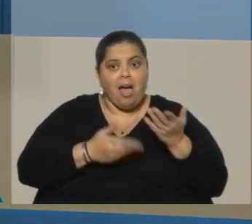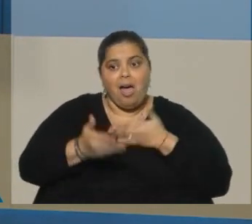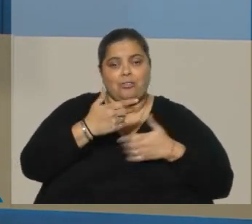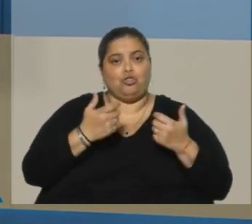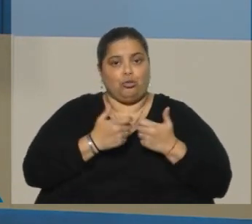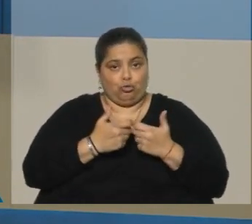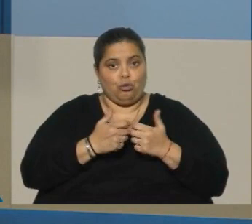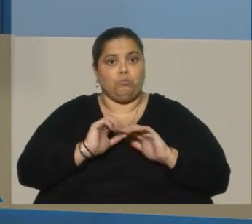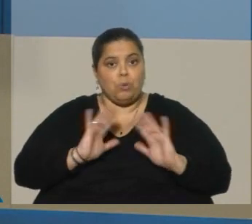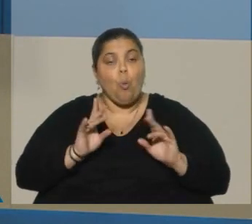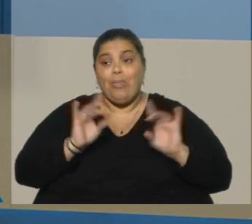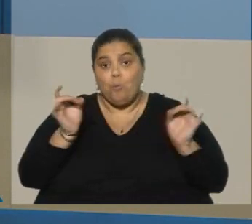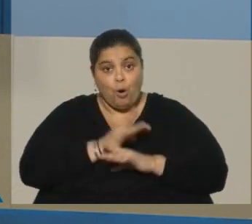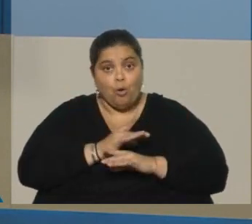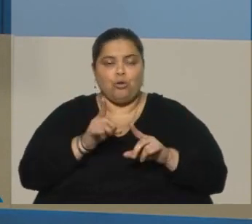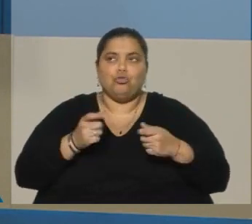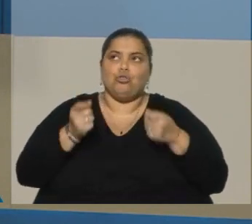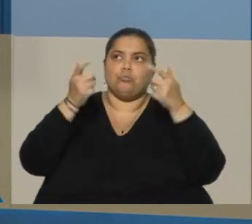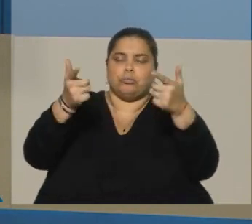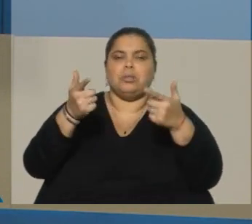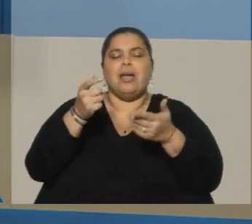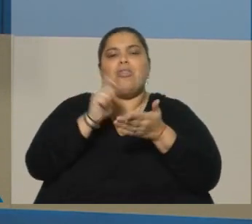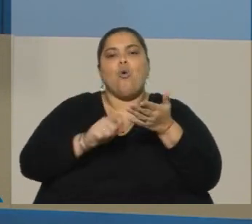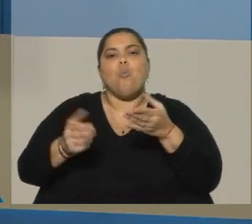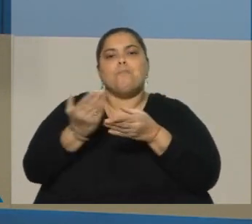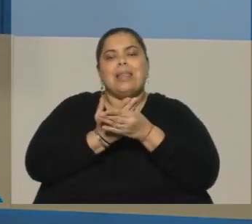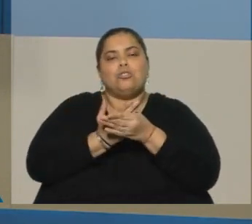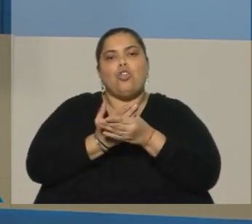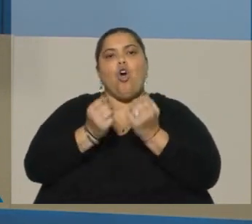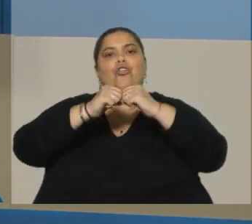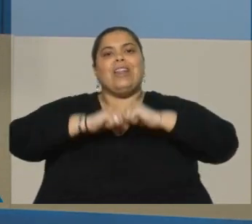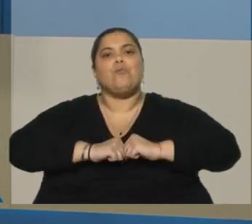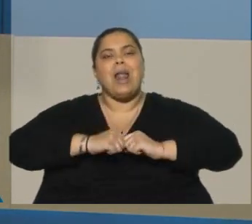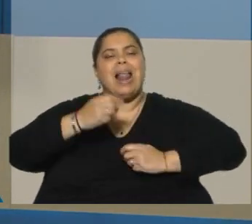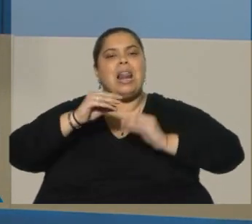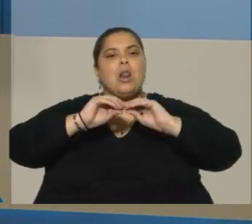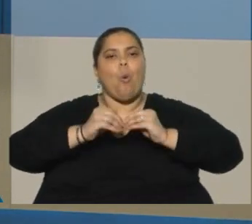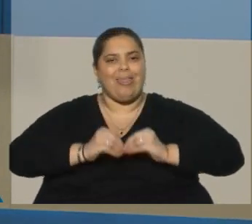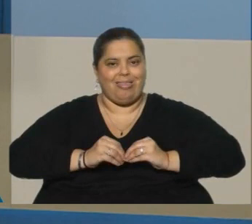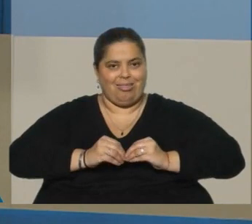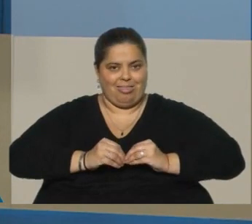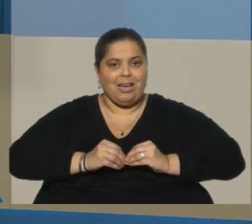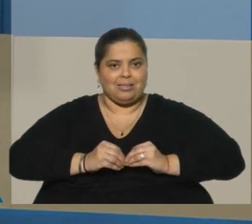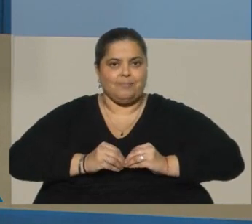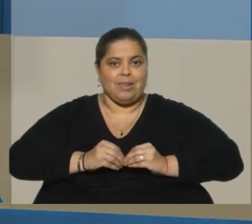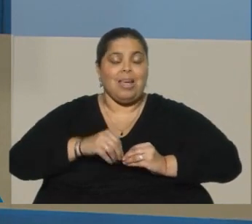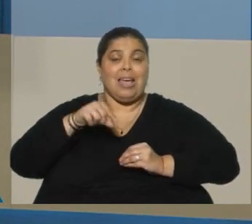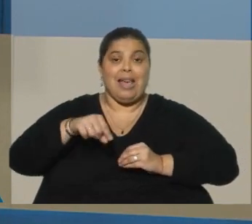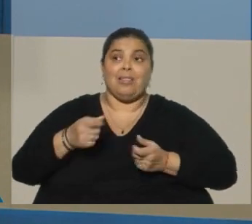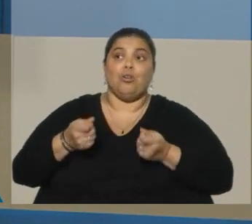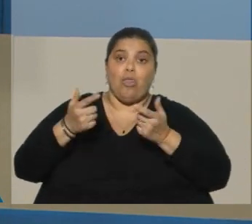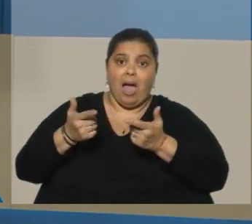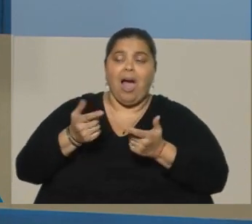se manda un oficio al Tribunal de Cuentas para que el Tribunal de Cuentas, con el informe favorable de la ARCE,